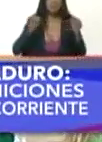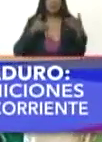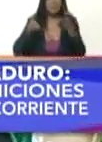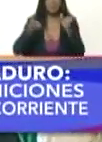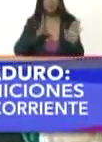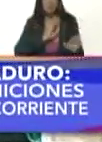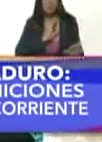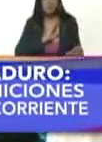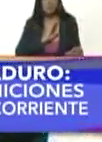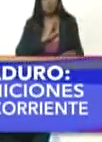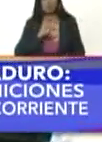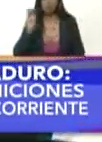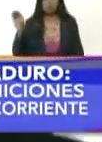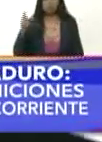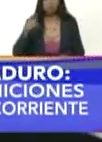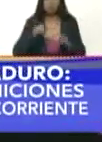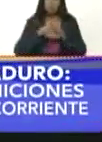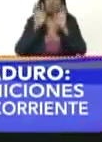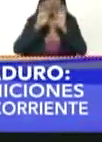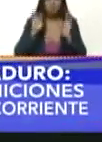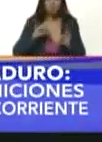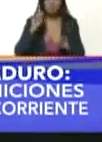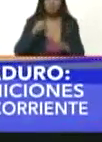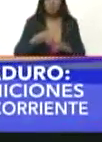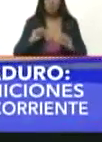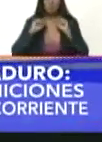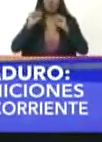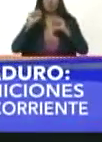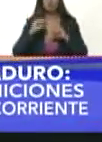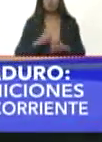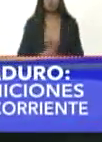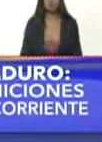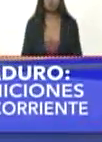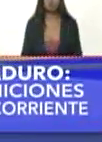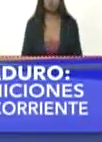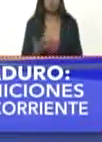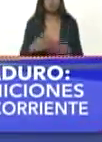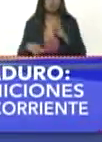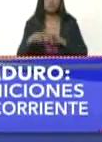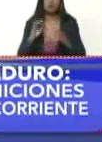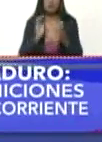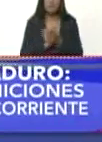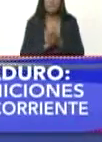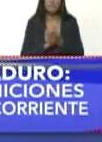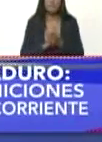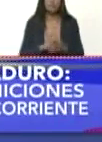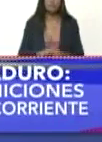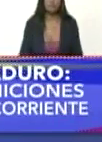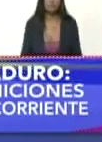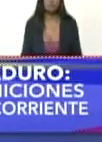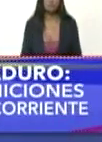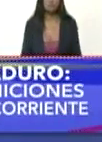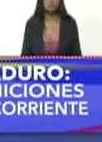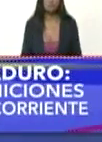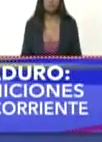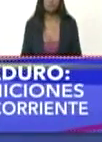como nación, hemos logrado, queridos compañeros, queridas compañeras,